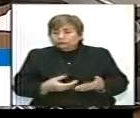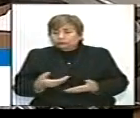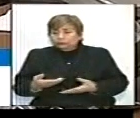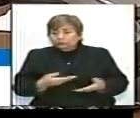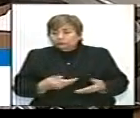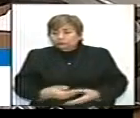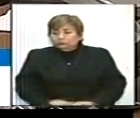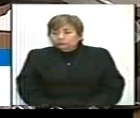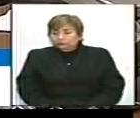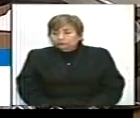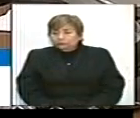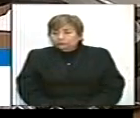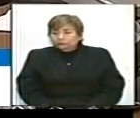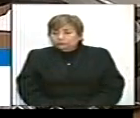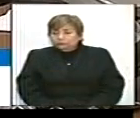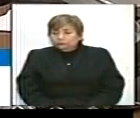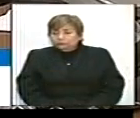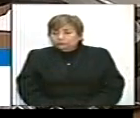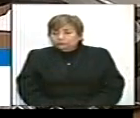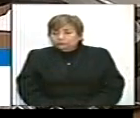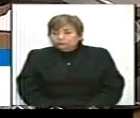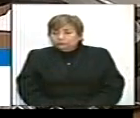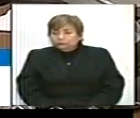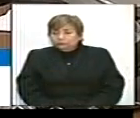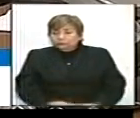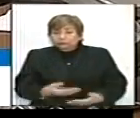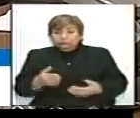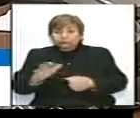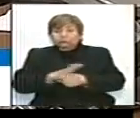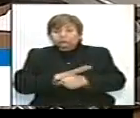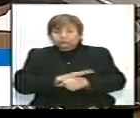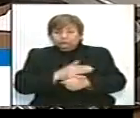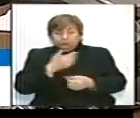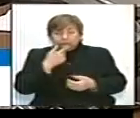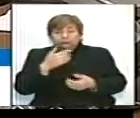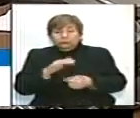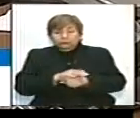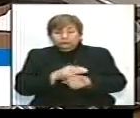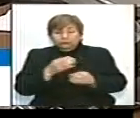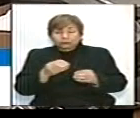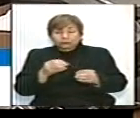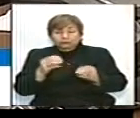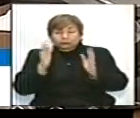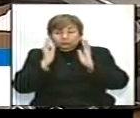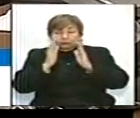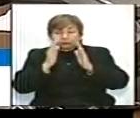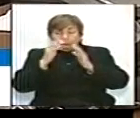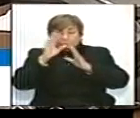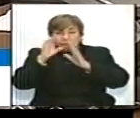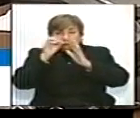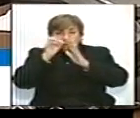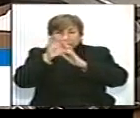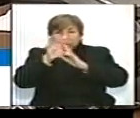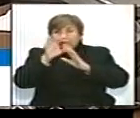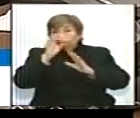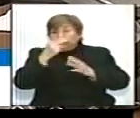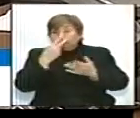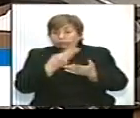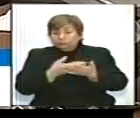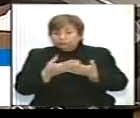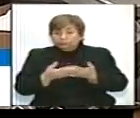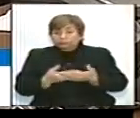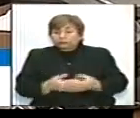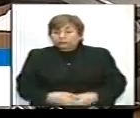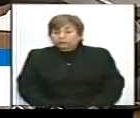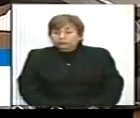una biblioteca completamente integrada y completa, servicios informáticos y audiovisuales, zonas de servicios generales, zonas de